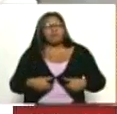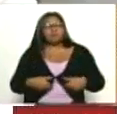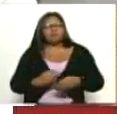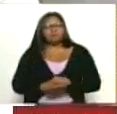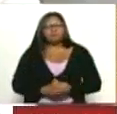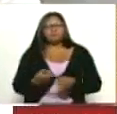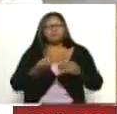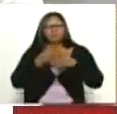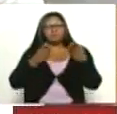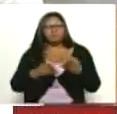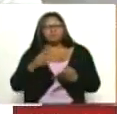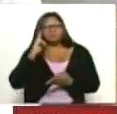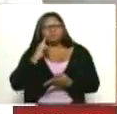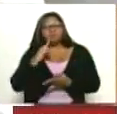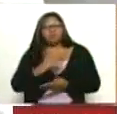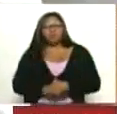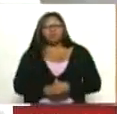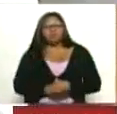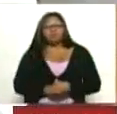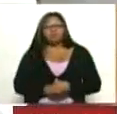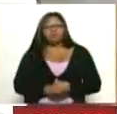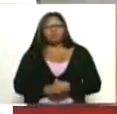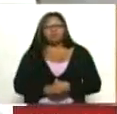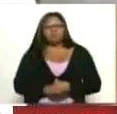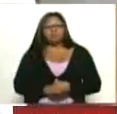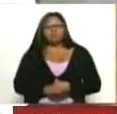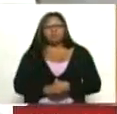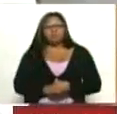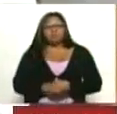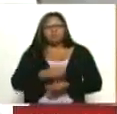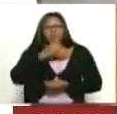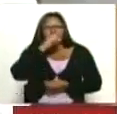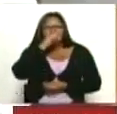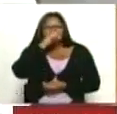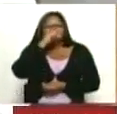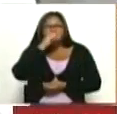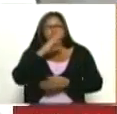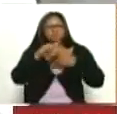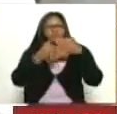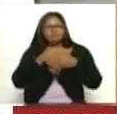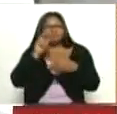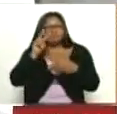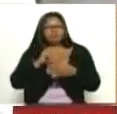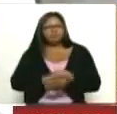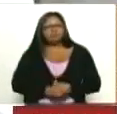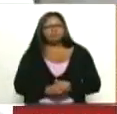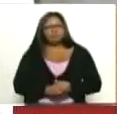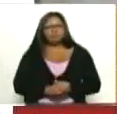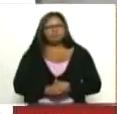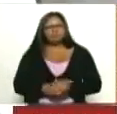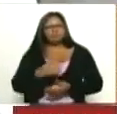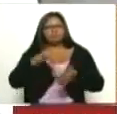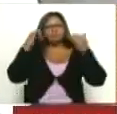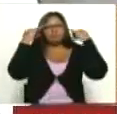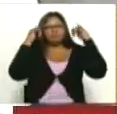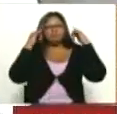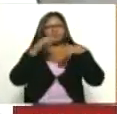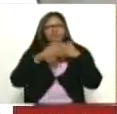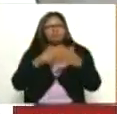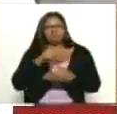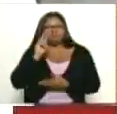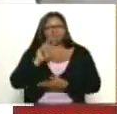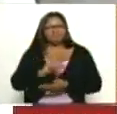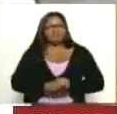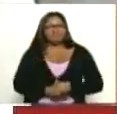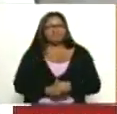gobierno bolivariano en la garantía de los derechos culturales de nuestra población. Este festival